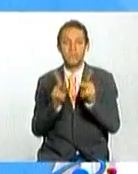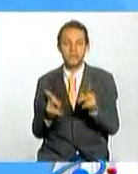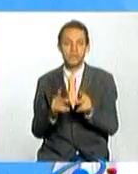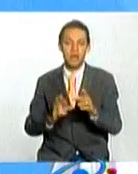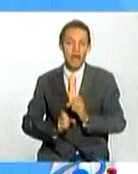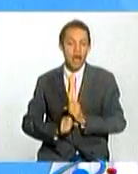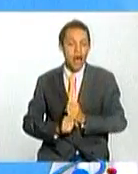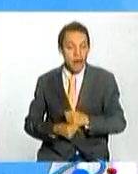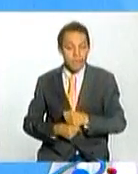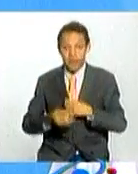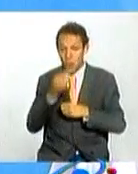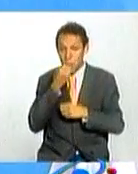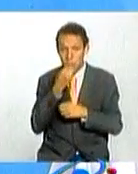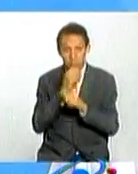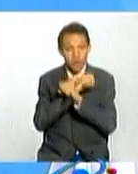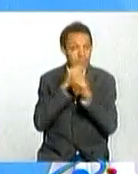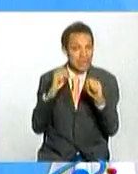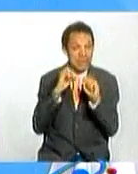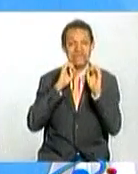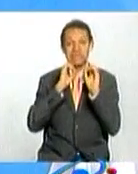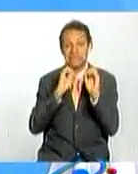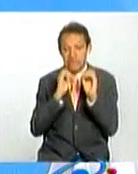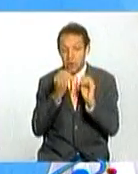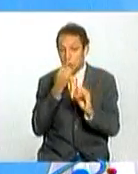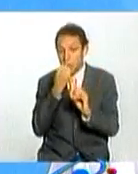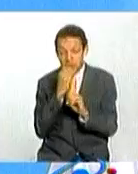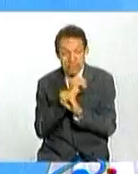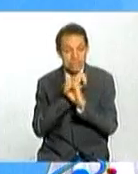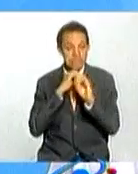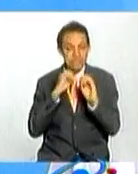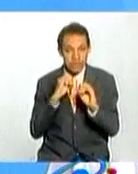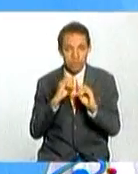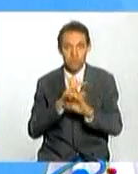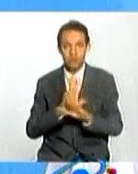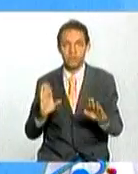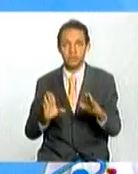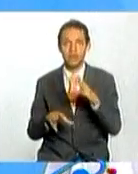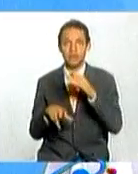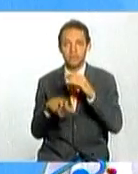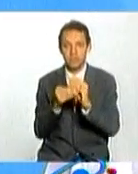para hacerse los exámenes de sangre y se les ofrecen unos paquetes muy